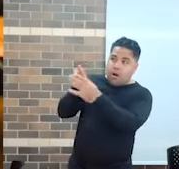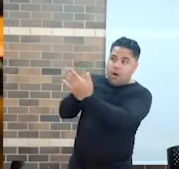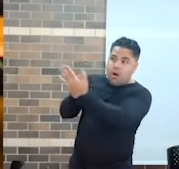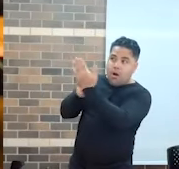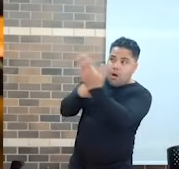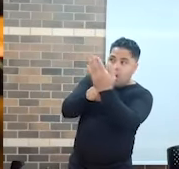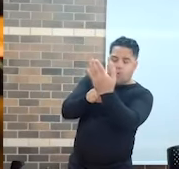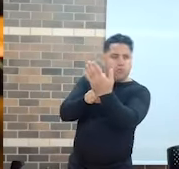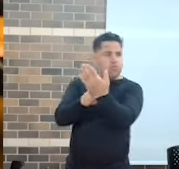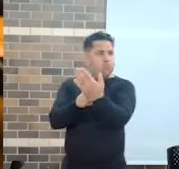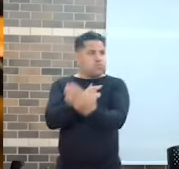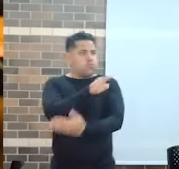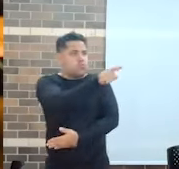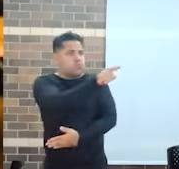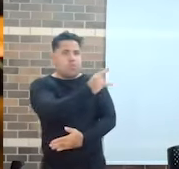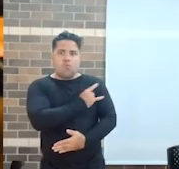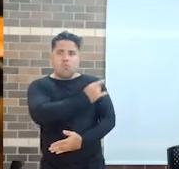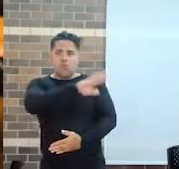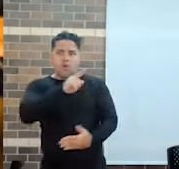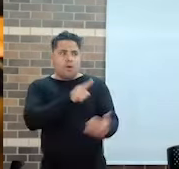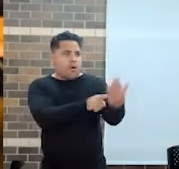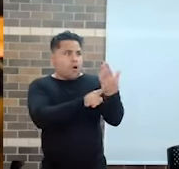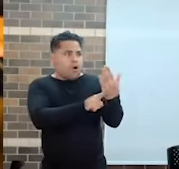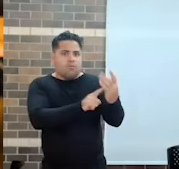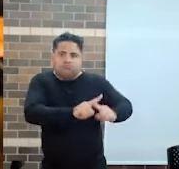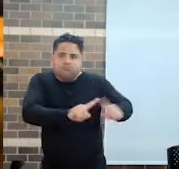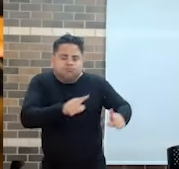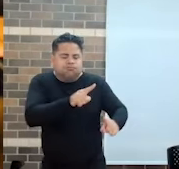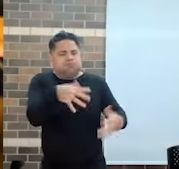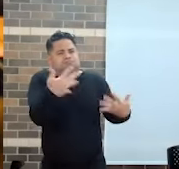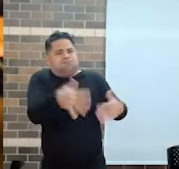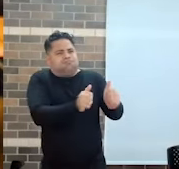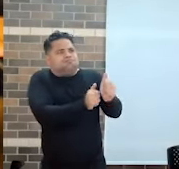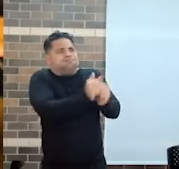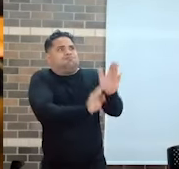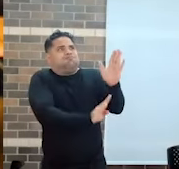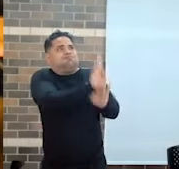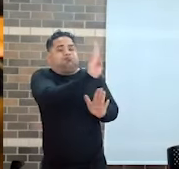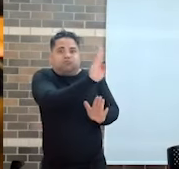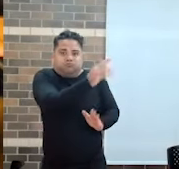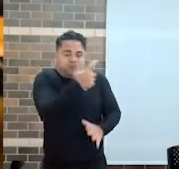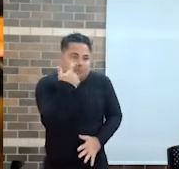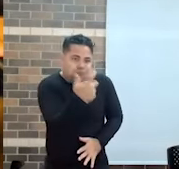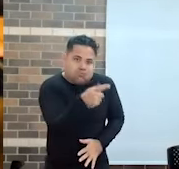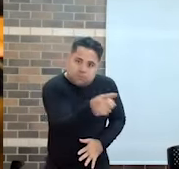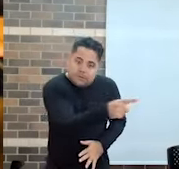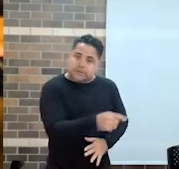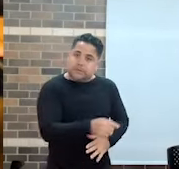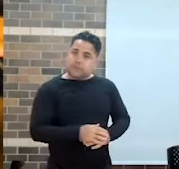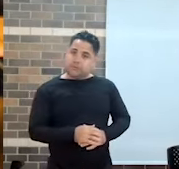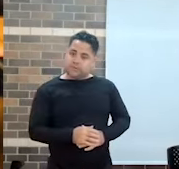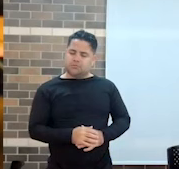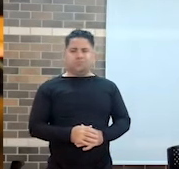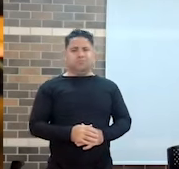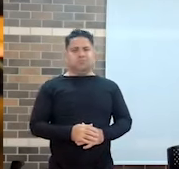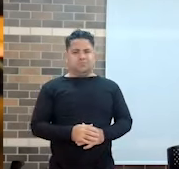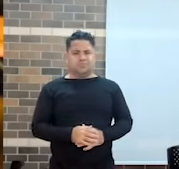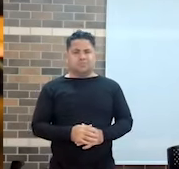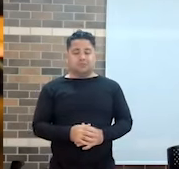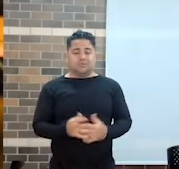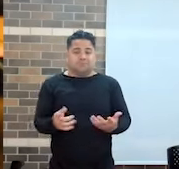avance significativo y eso hay que resaltarlo, ¿no? Y ese avance significativo en el caso